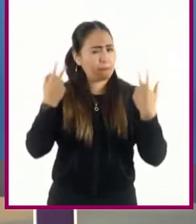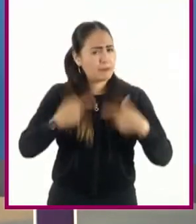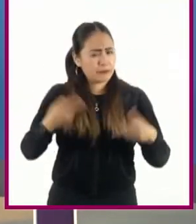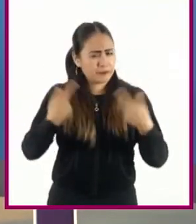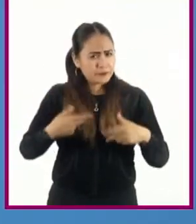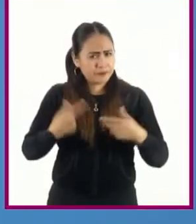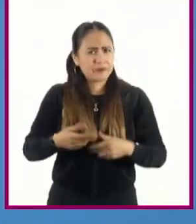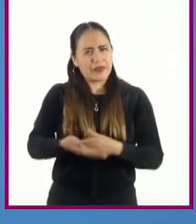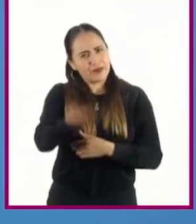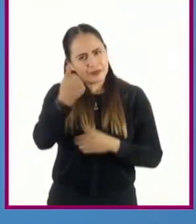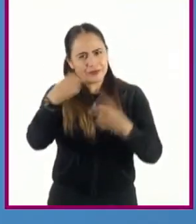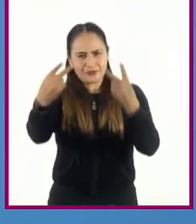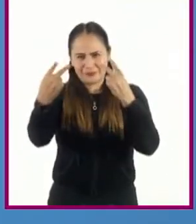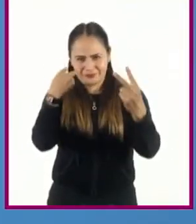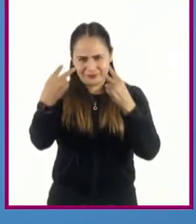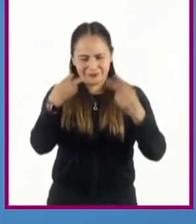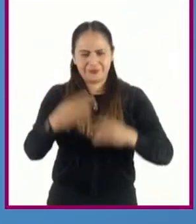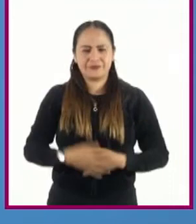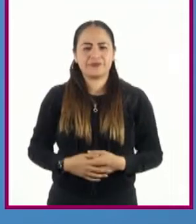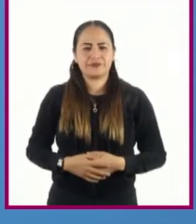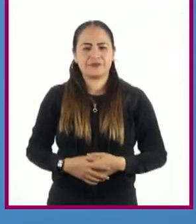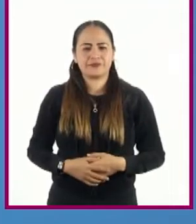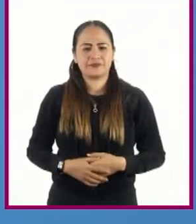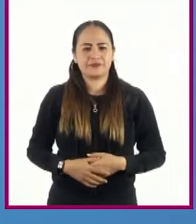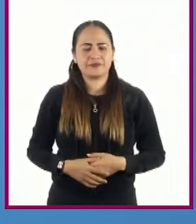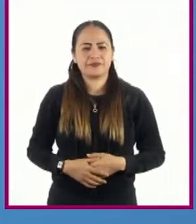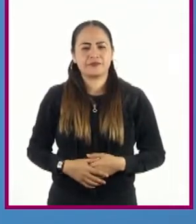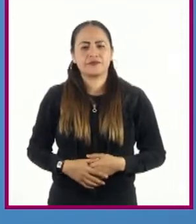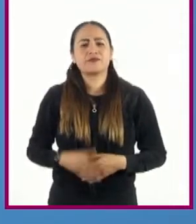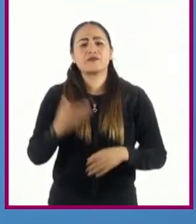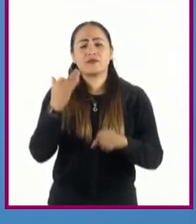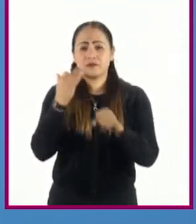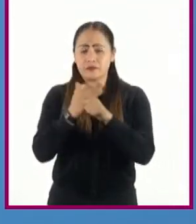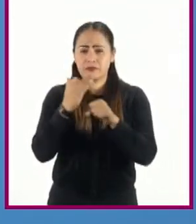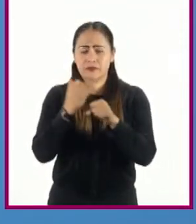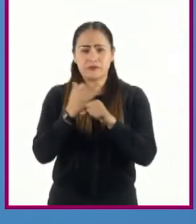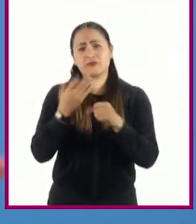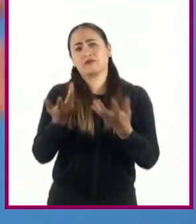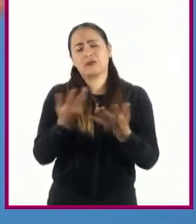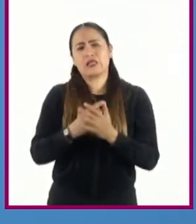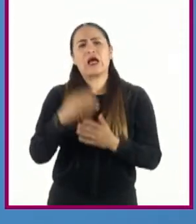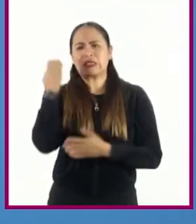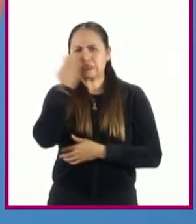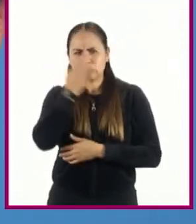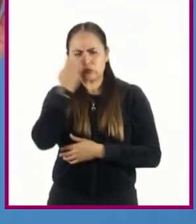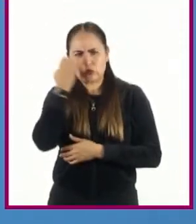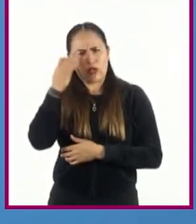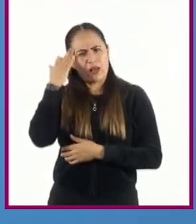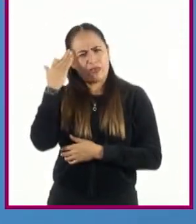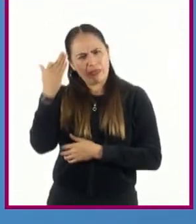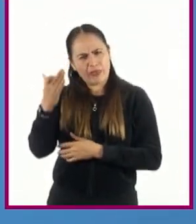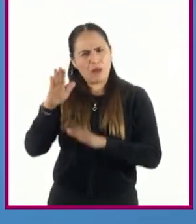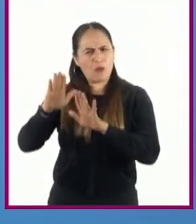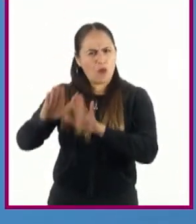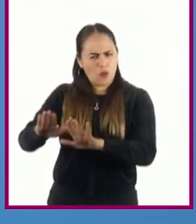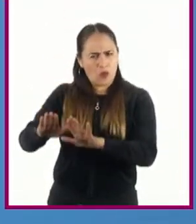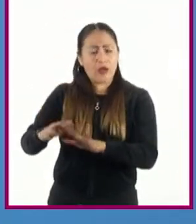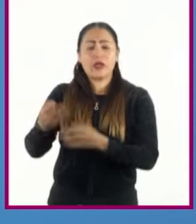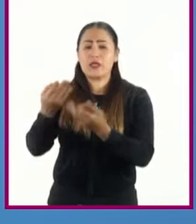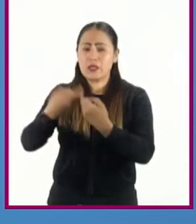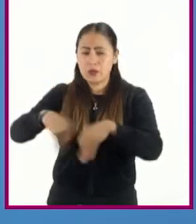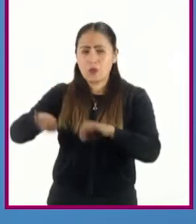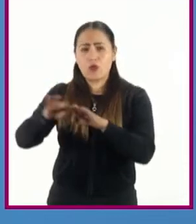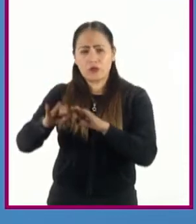¡Acompáñenos! Debido a que pasamos una gran parte de nuestras vidas en la escuela, es muy importante que la convivencia